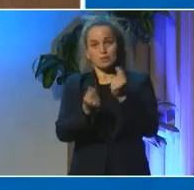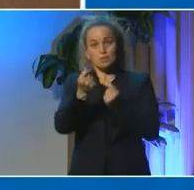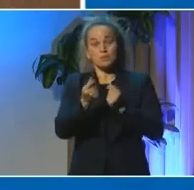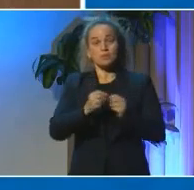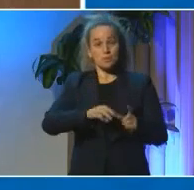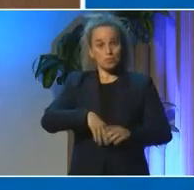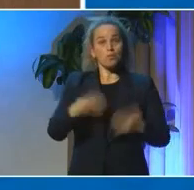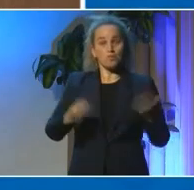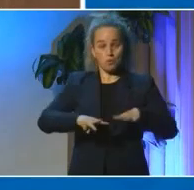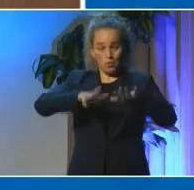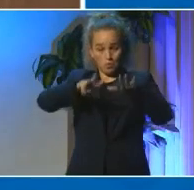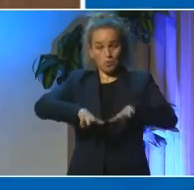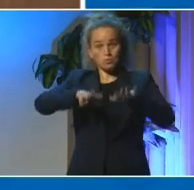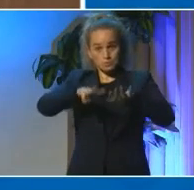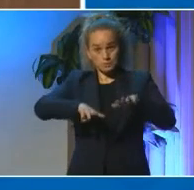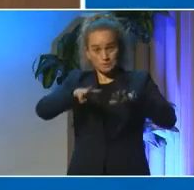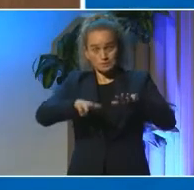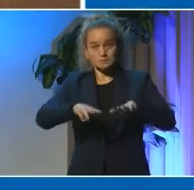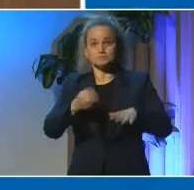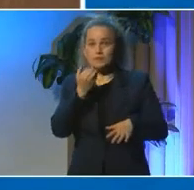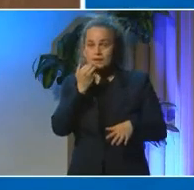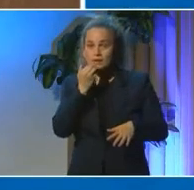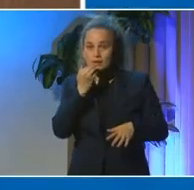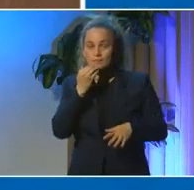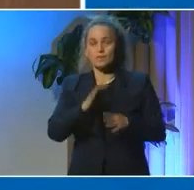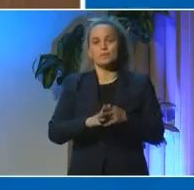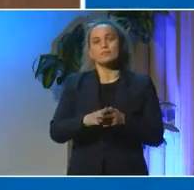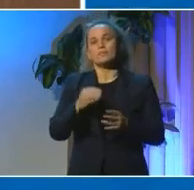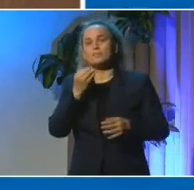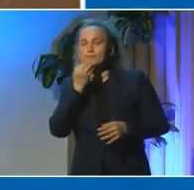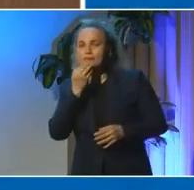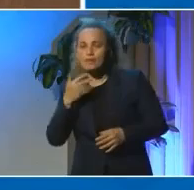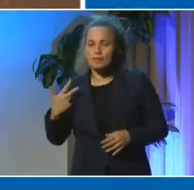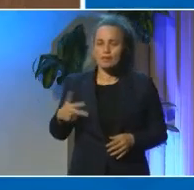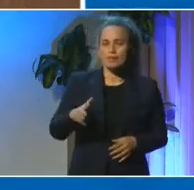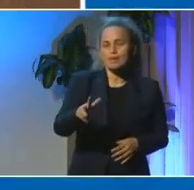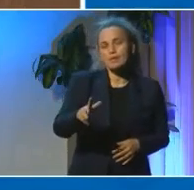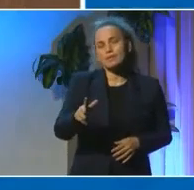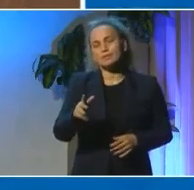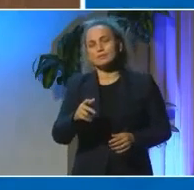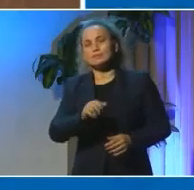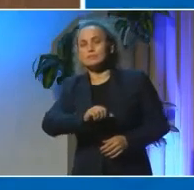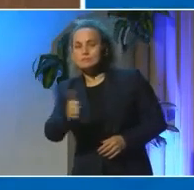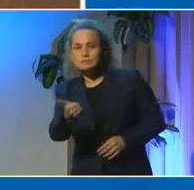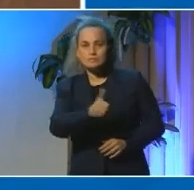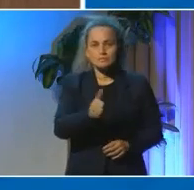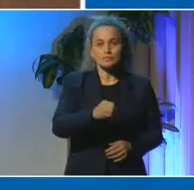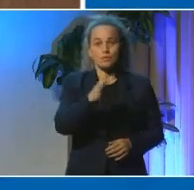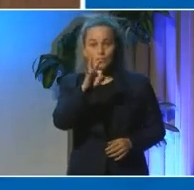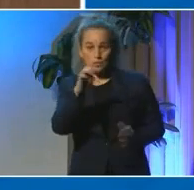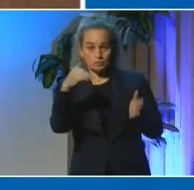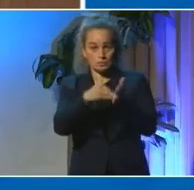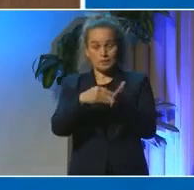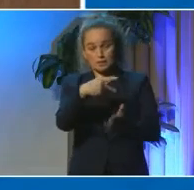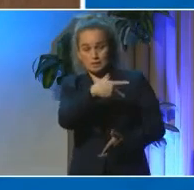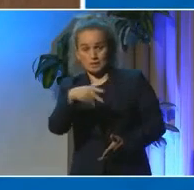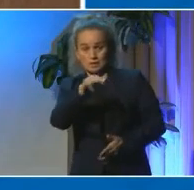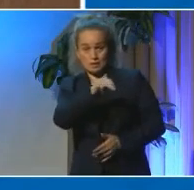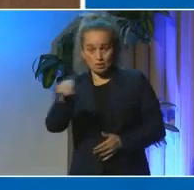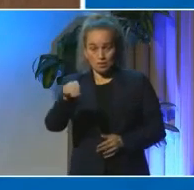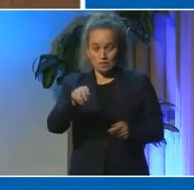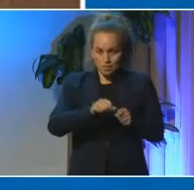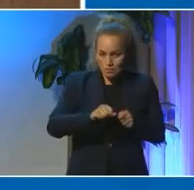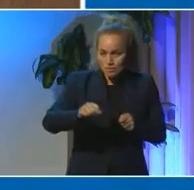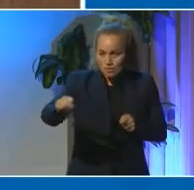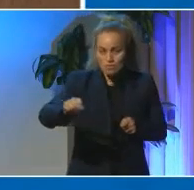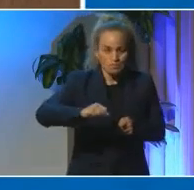meses se acumularon por parte de nuestros colaboradores en traslados hacia la el sitio de trabajo de casi 8,000 km esa distancia es la que